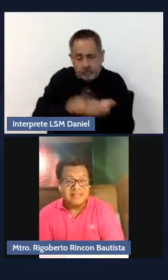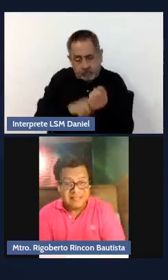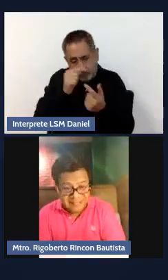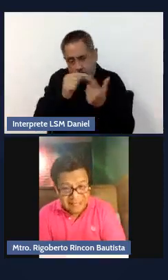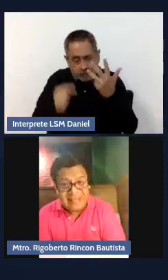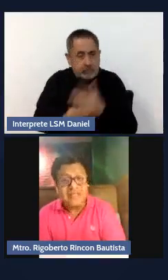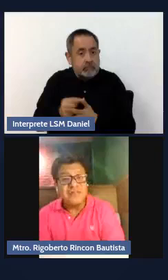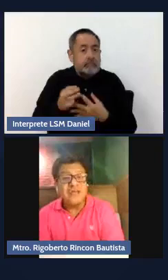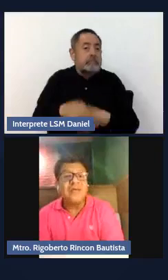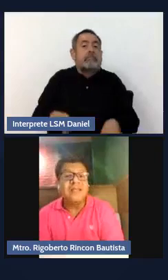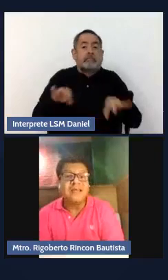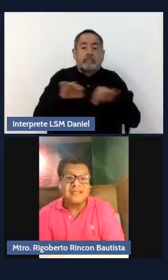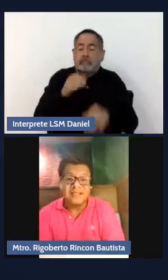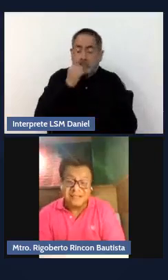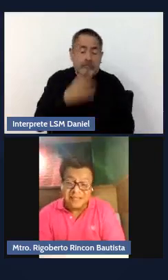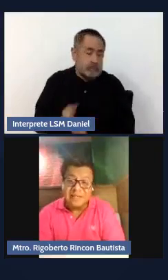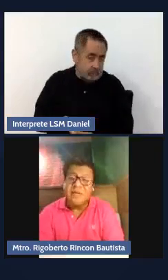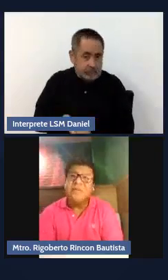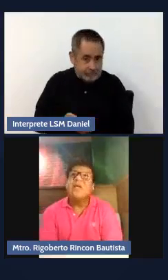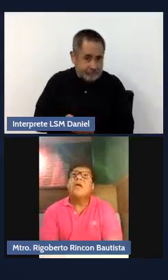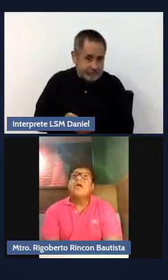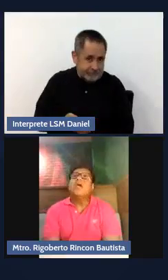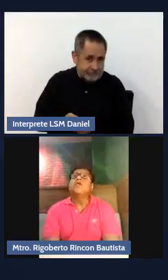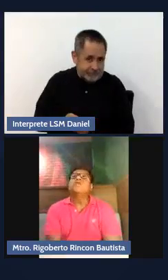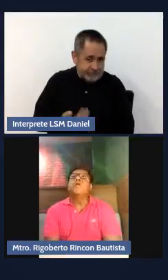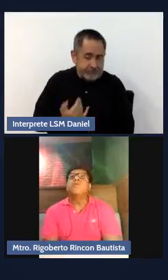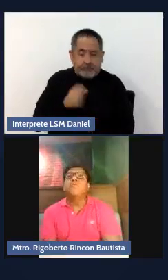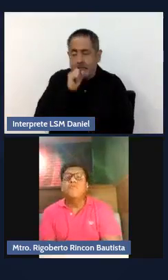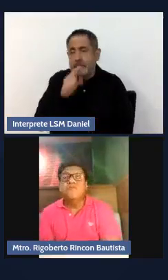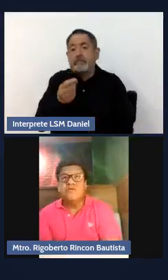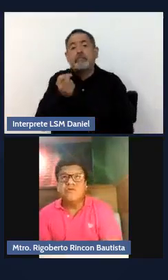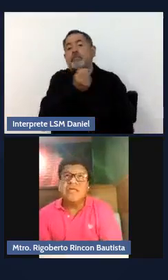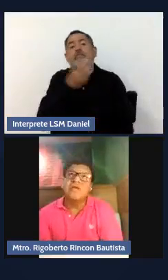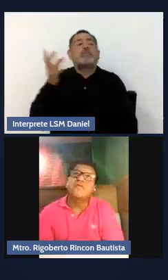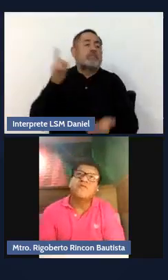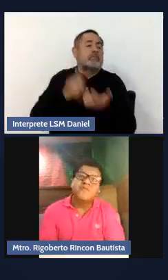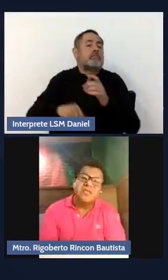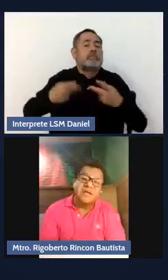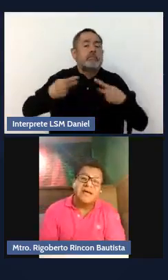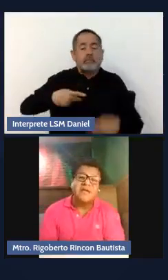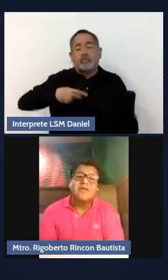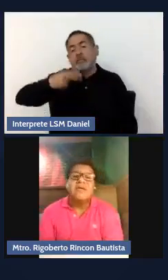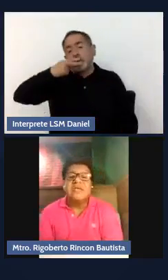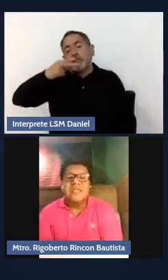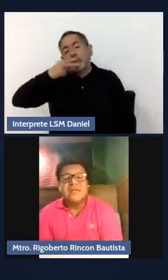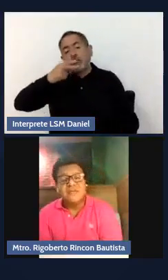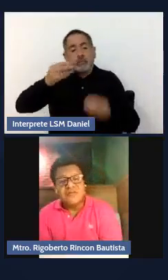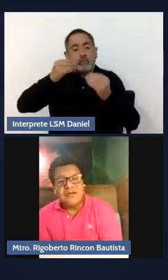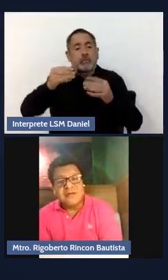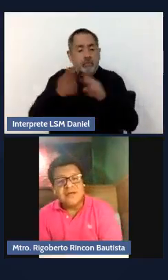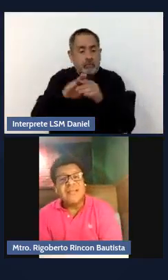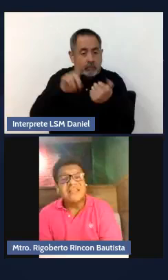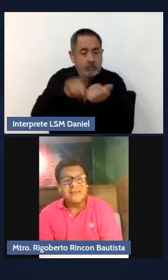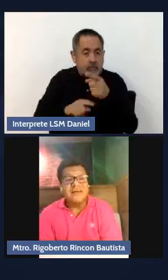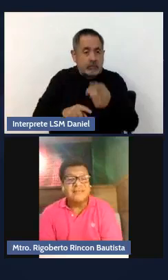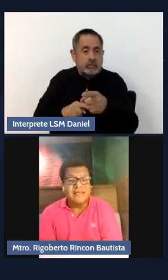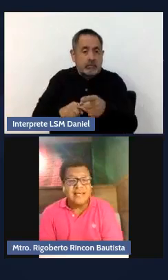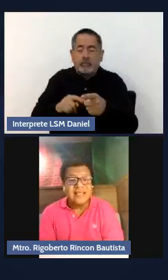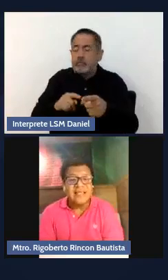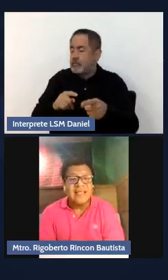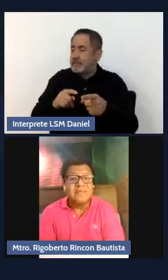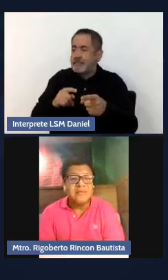algo interesantísimo. Incluso mucho del consumo de tabaco tiene mucho que ver con el tema de ansiedad. Tiene